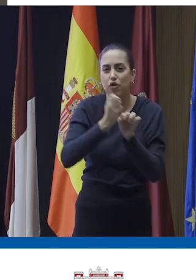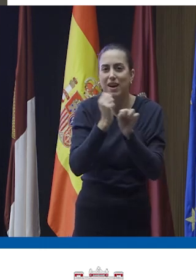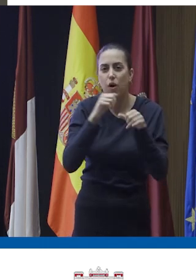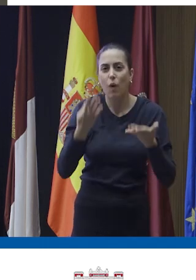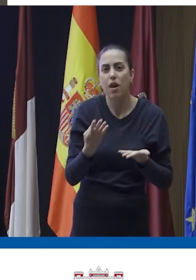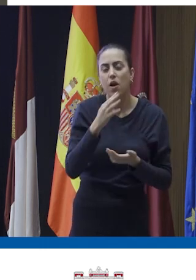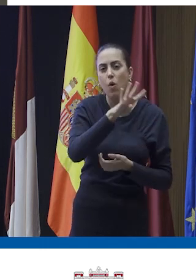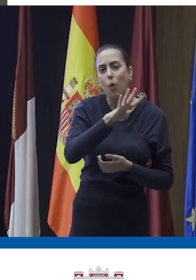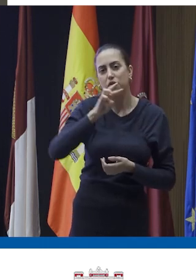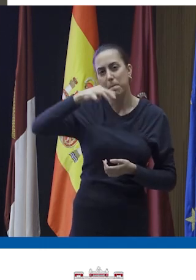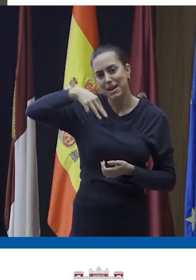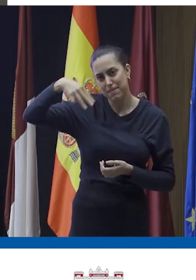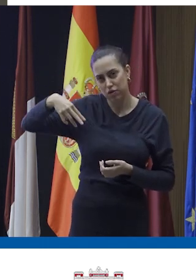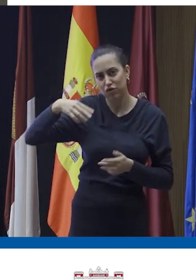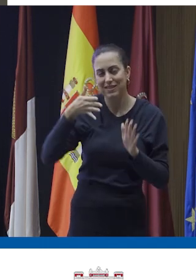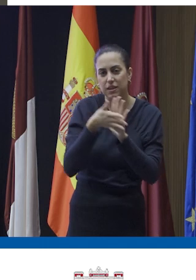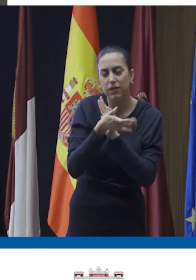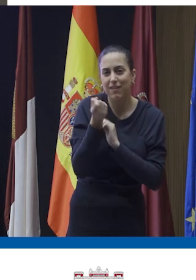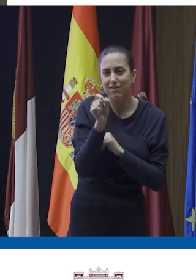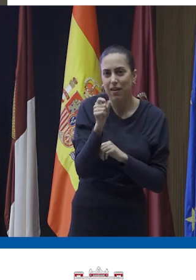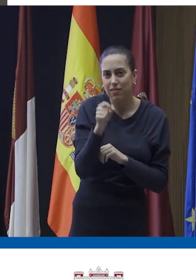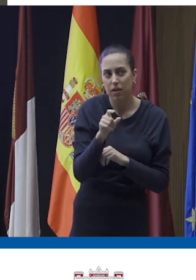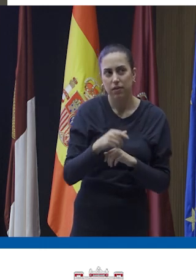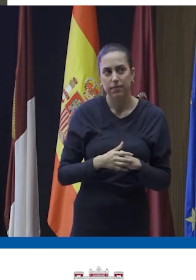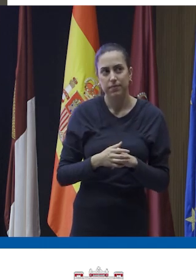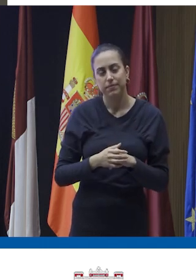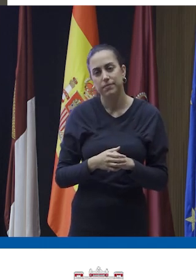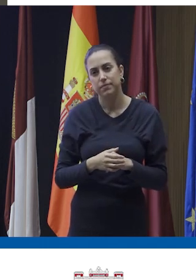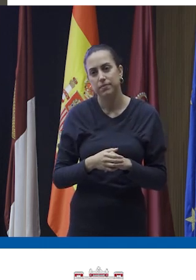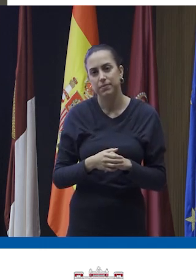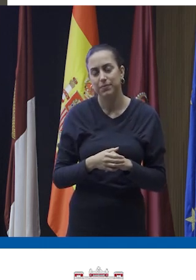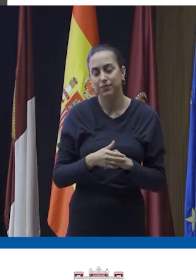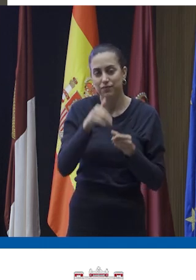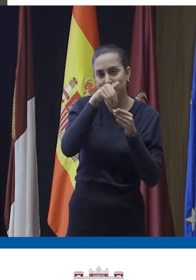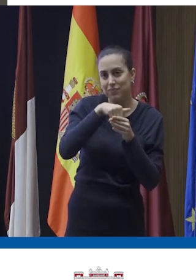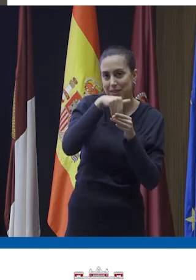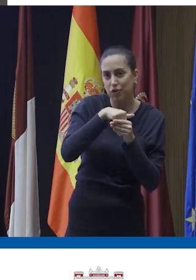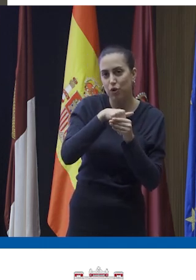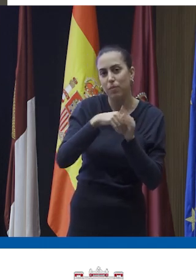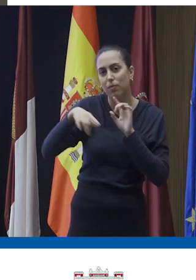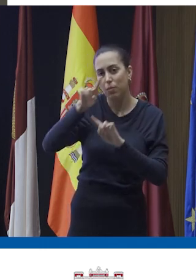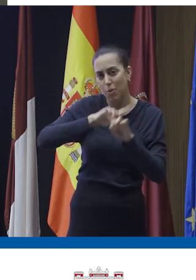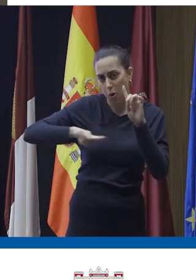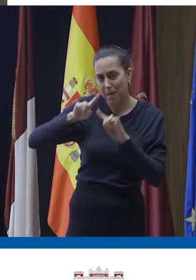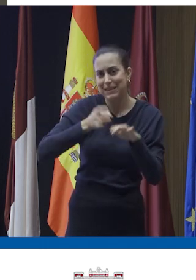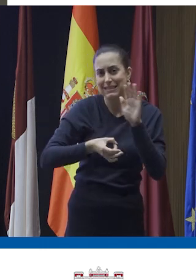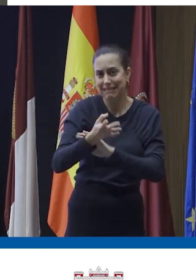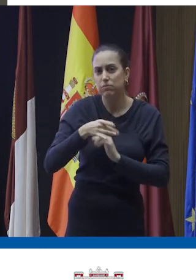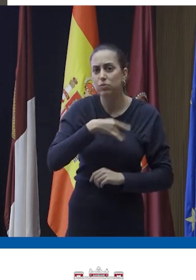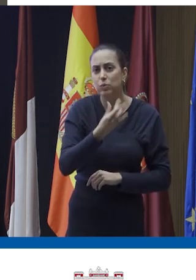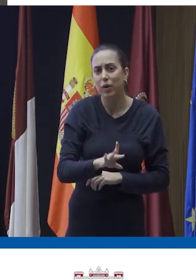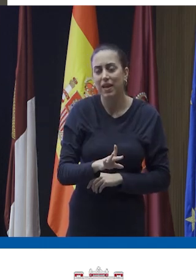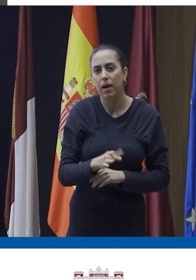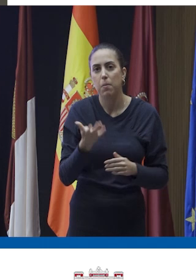Entonces, es bastante frecuente que lo que sea, bueno, relativamente infrecuente, pero dentro de las complicaciones, pues no es